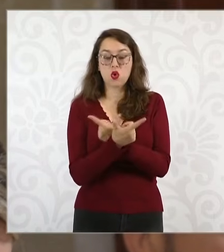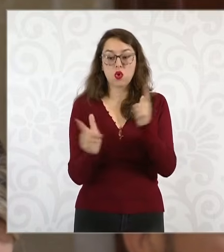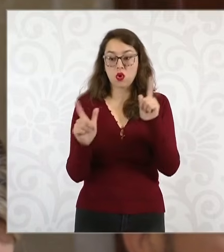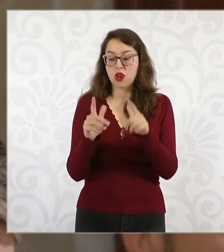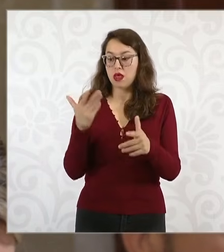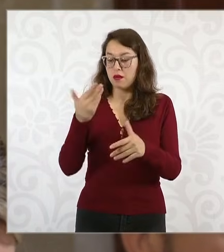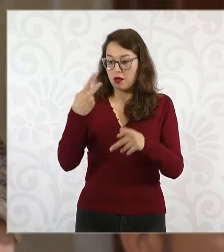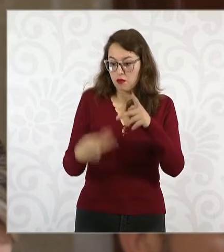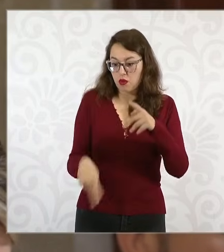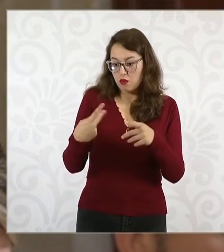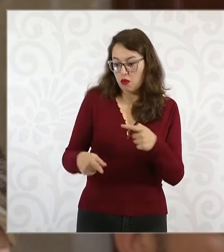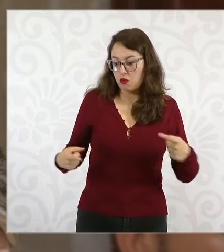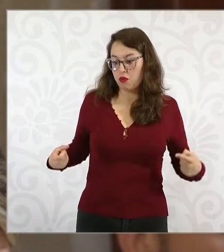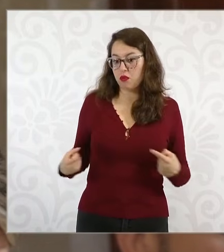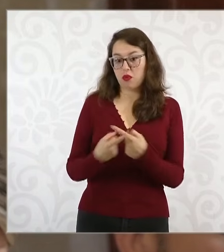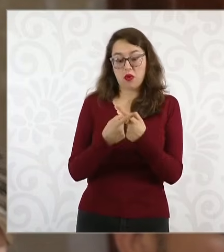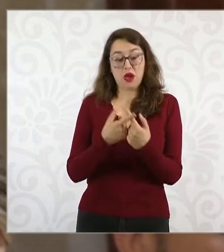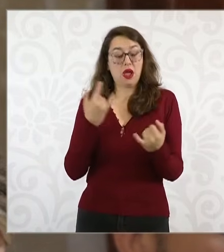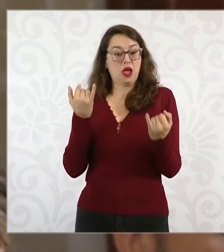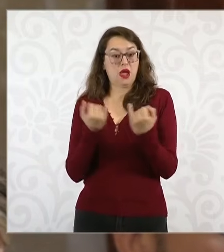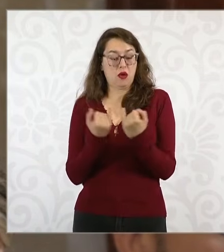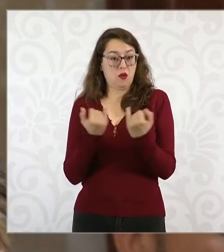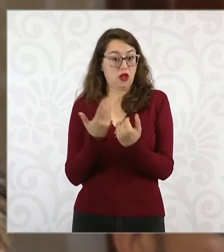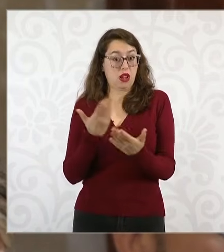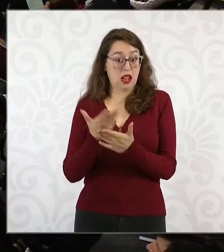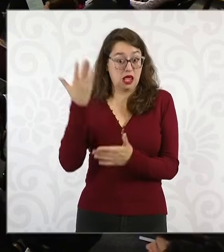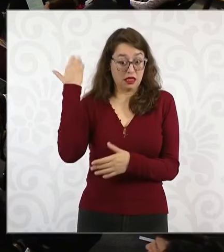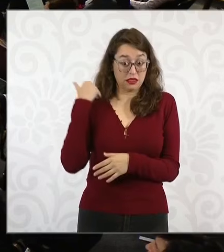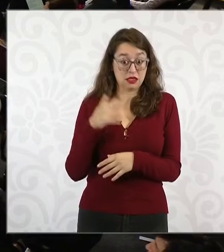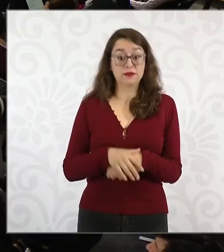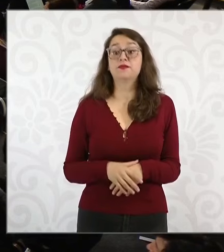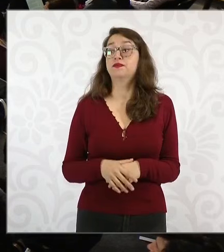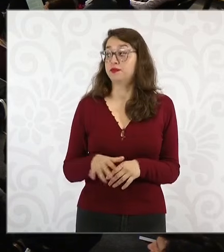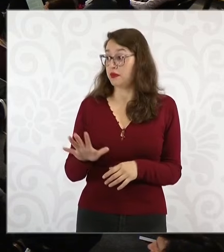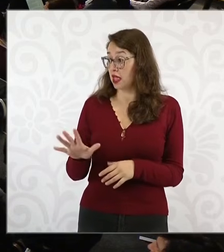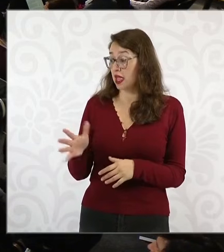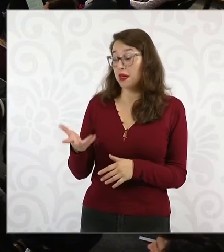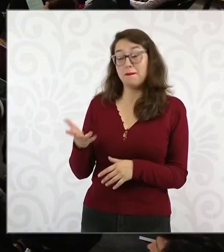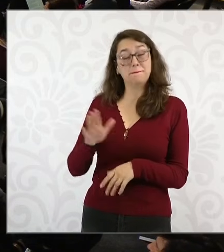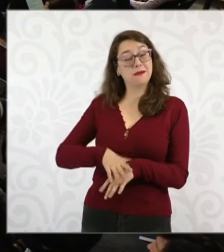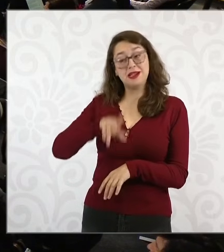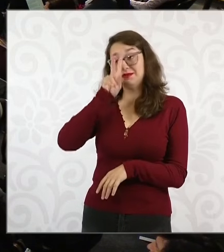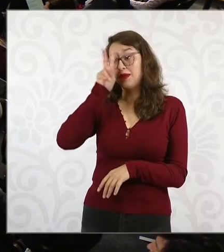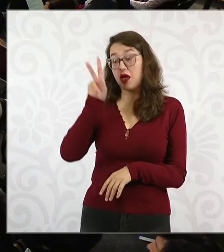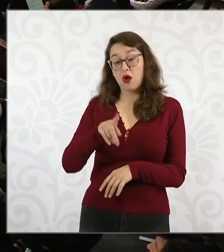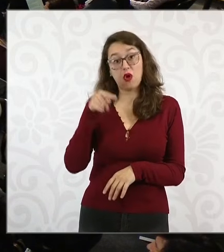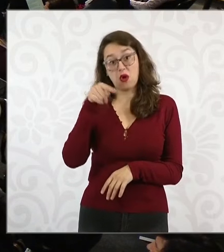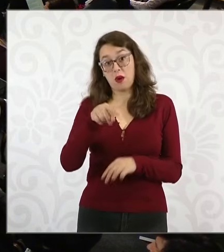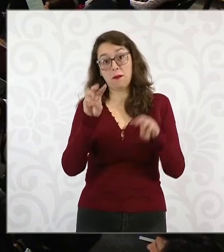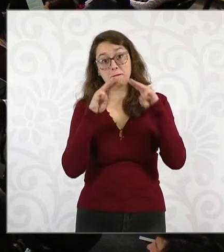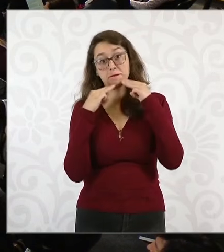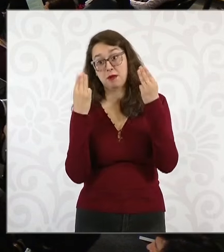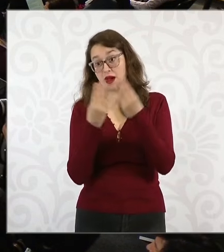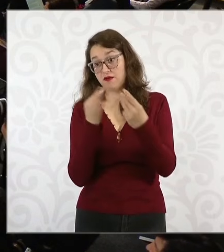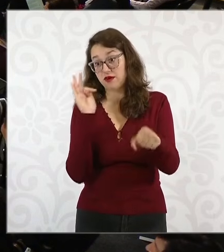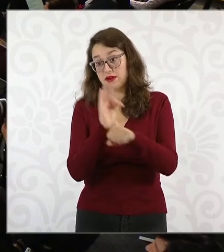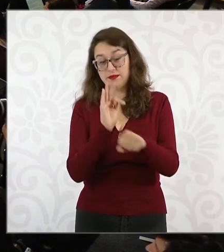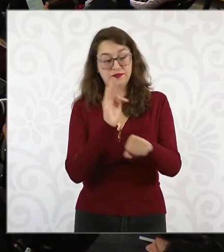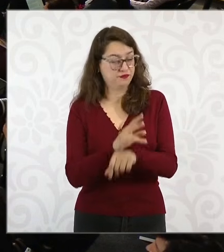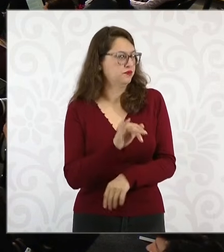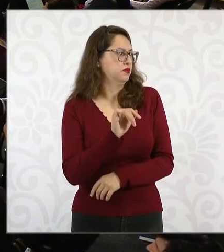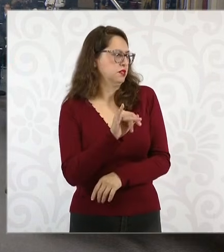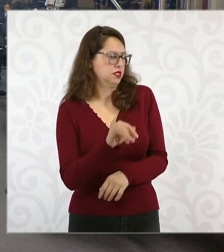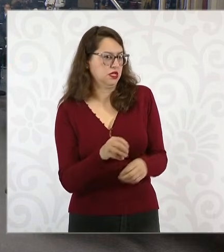con el caso del Mayo Zambada. Y la protección que le dieron a un grupo delincuencial. Sí, al cártel de Sinaloa,